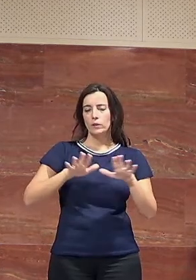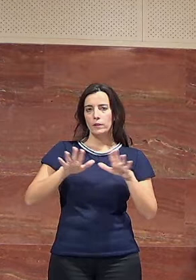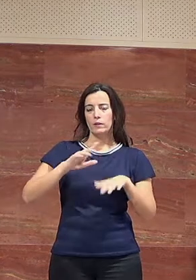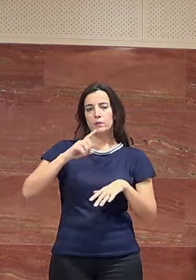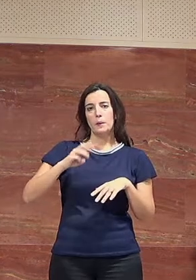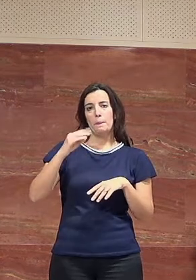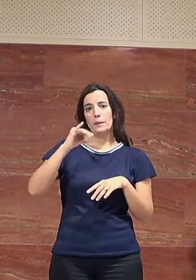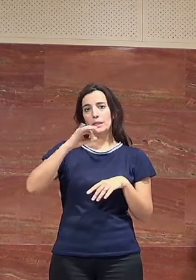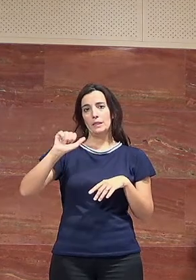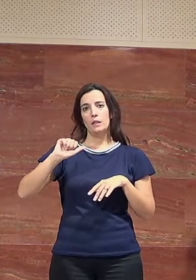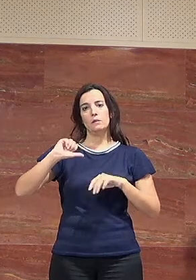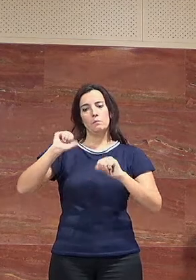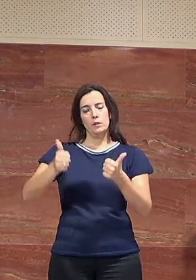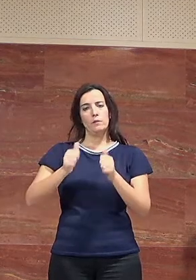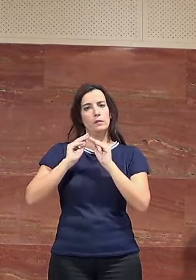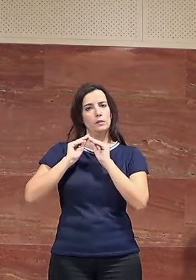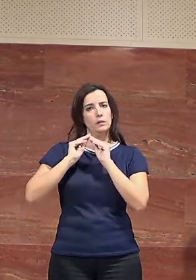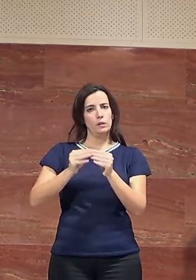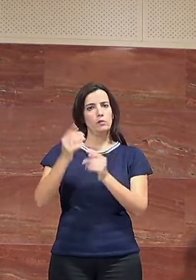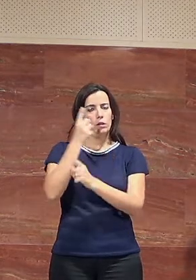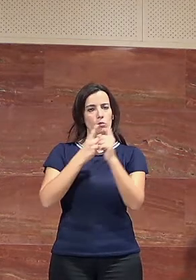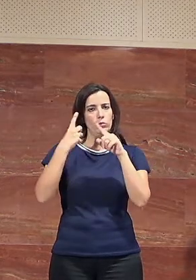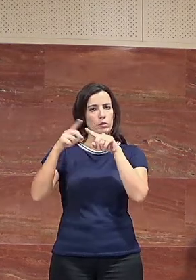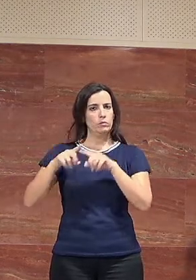ya empezando a desarrollar algunas de las actuaciones.